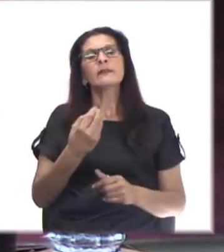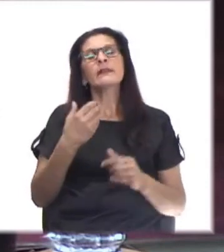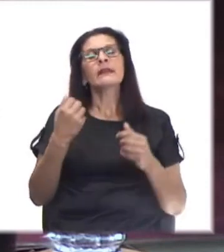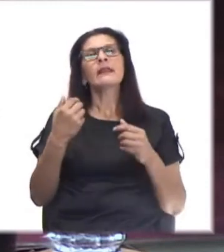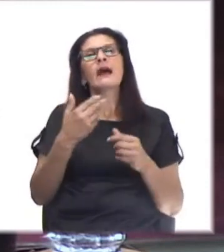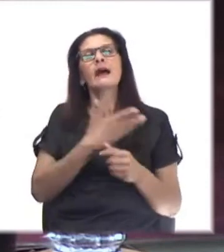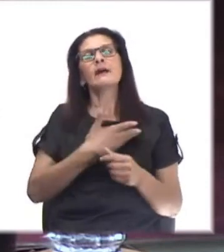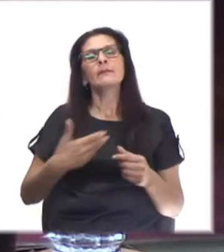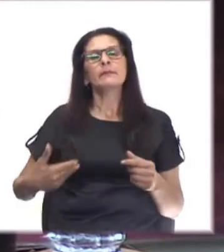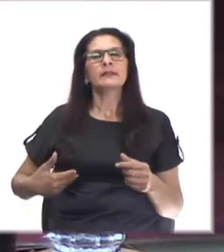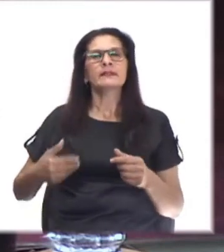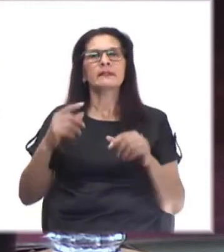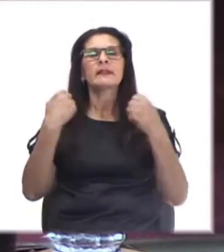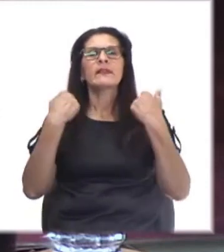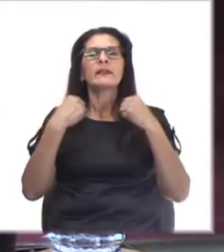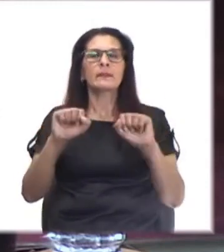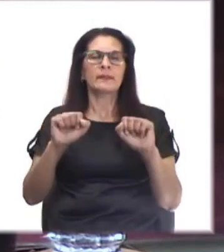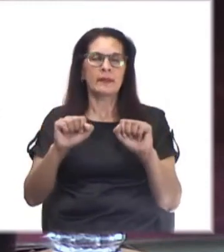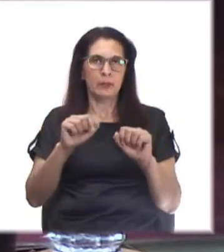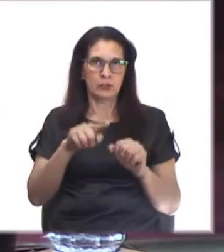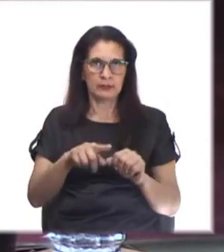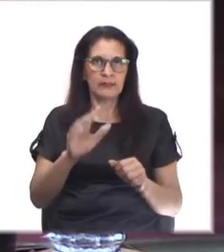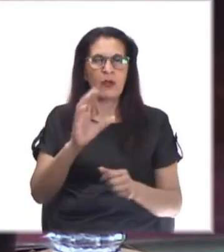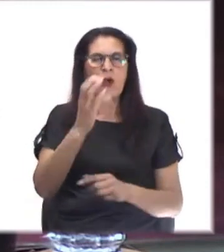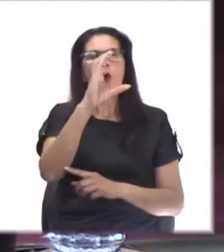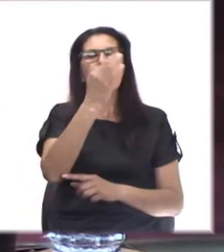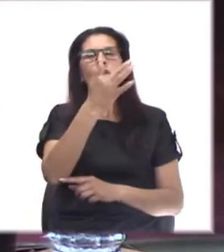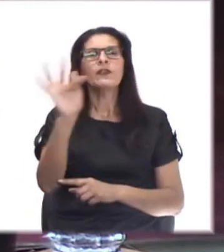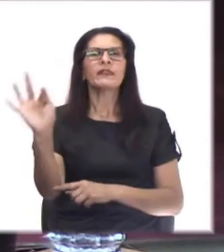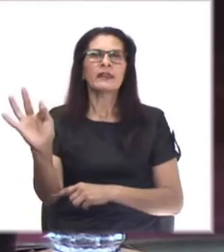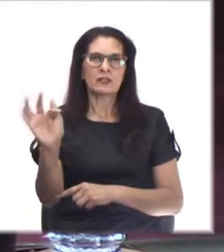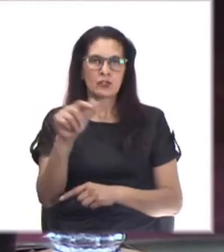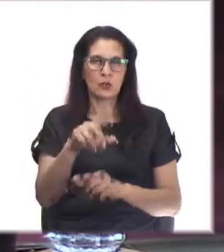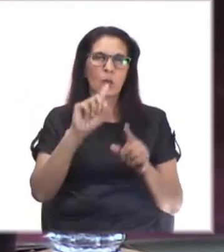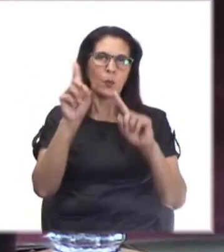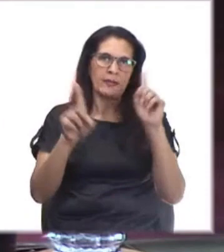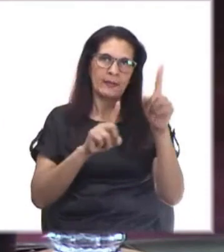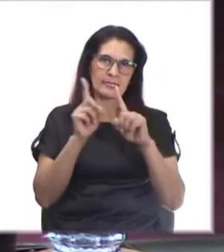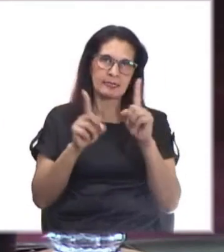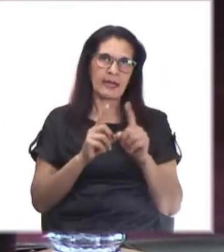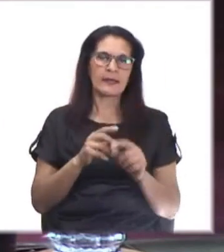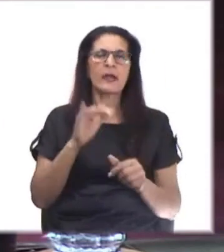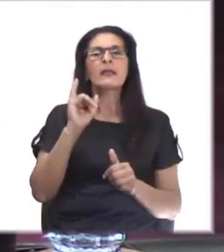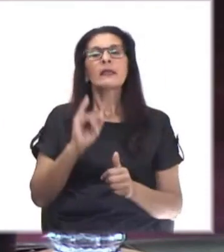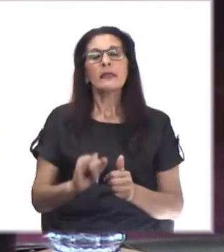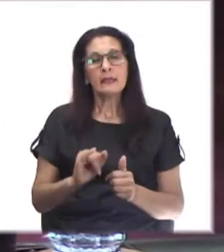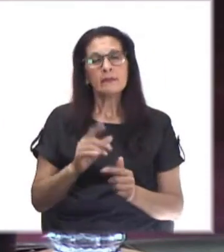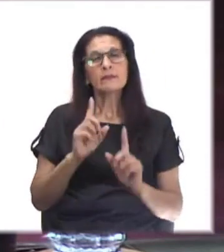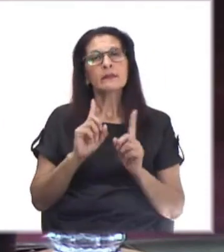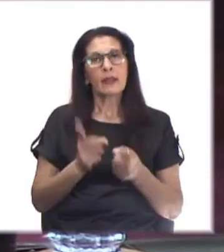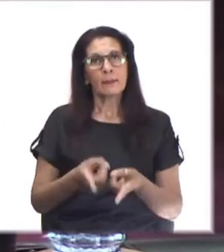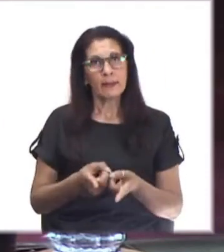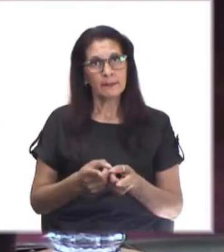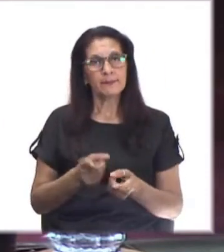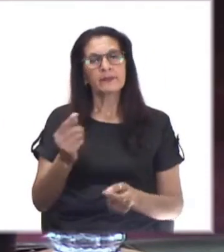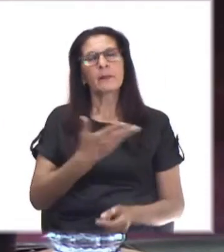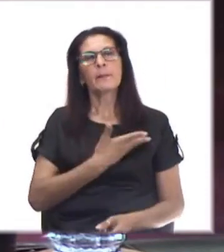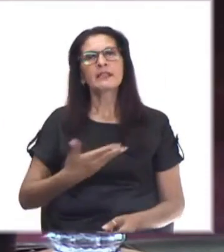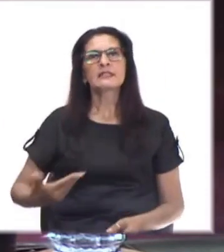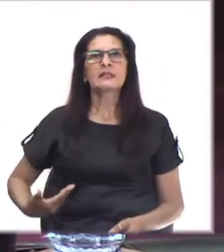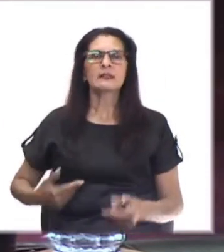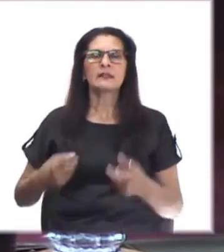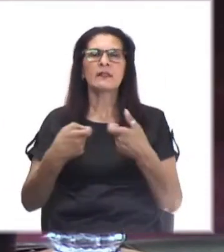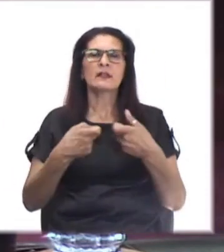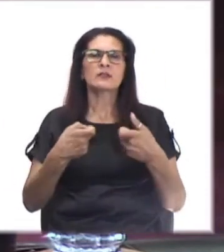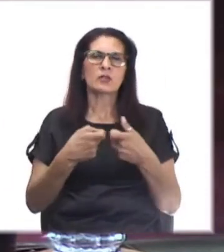Deportes, primer presidente de la Confederación Sudamericana Universitario y fue candidato a ocupar la presidencia de la Asociación